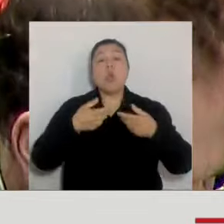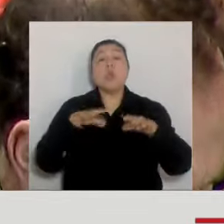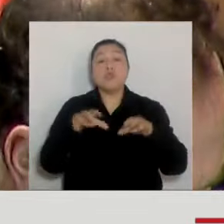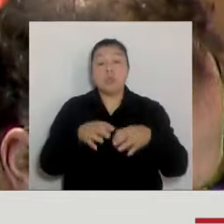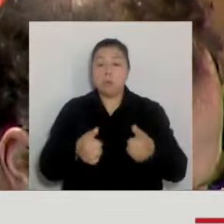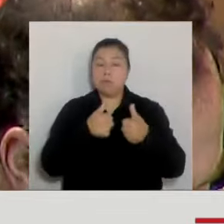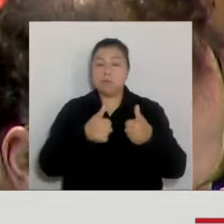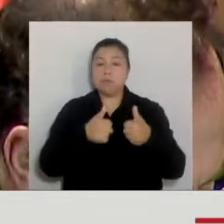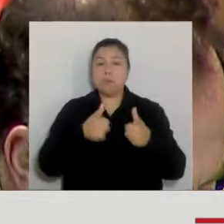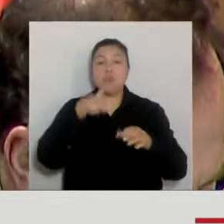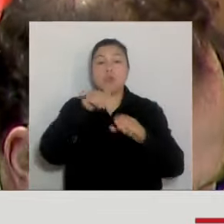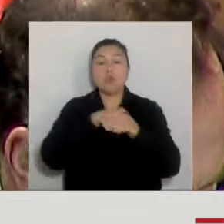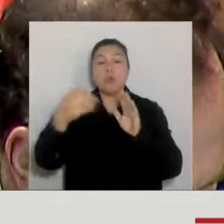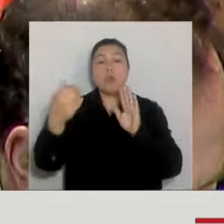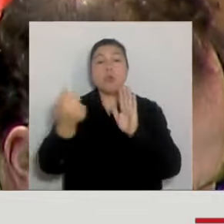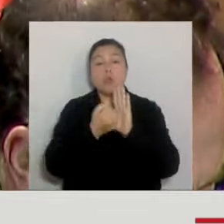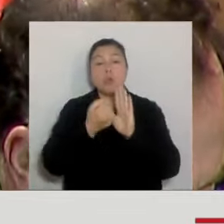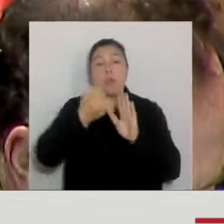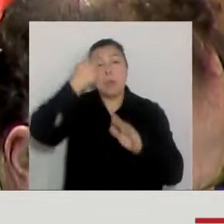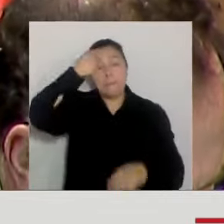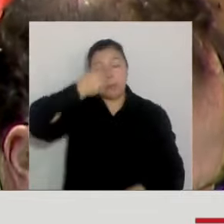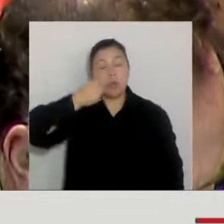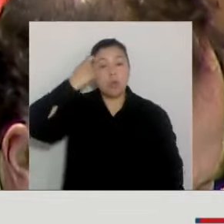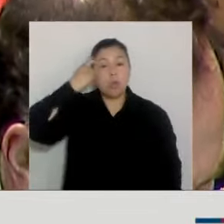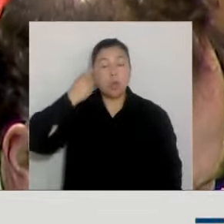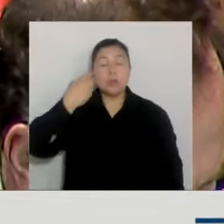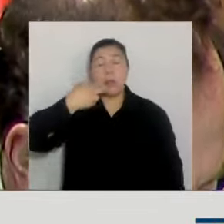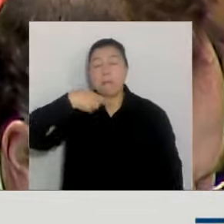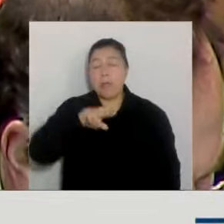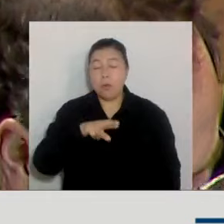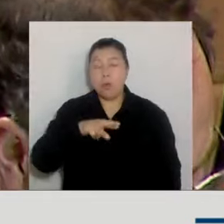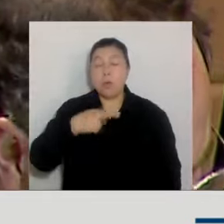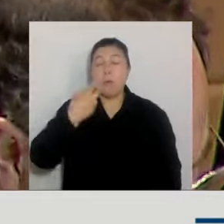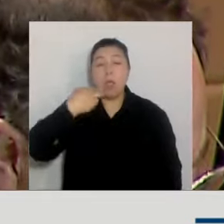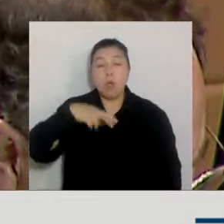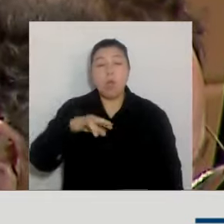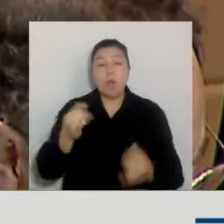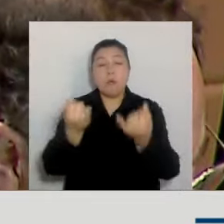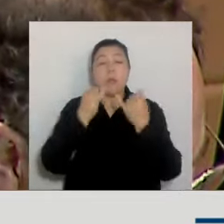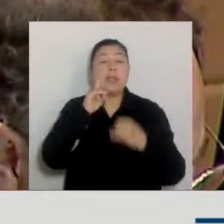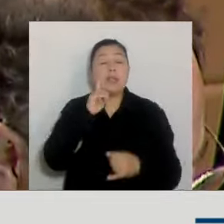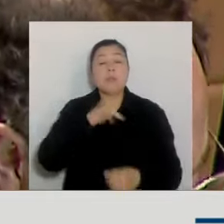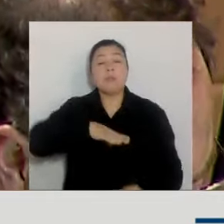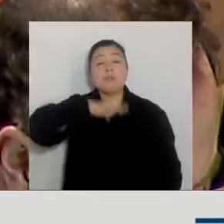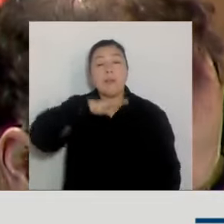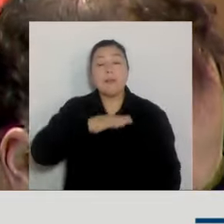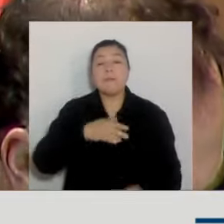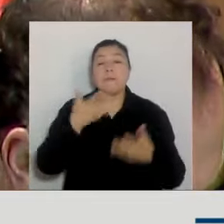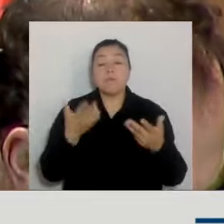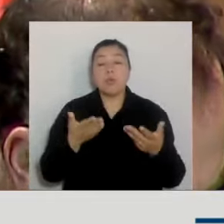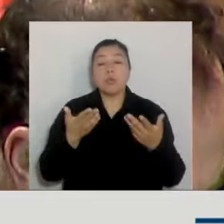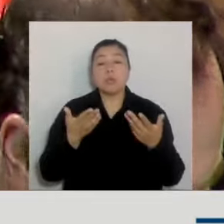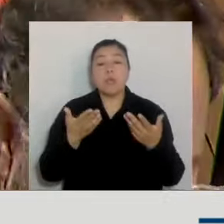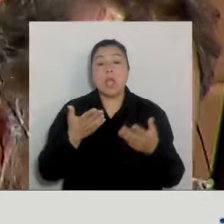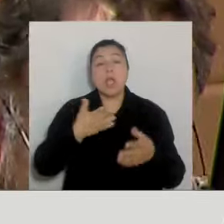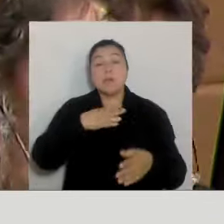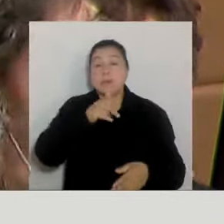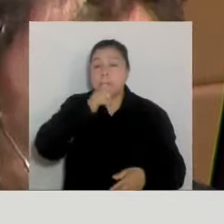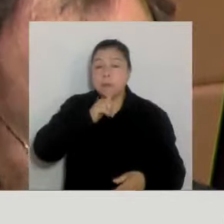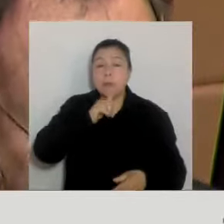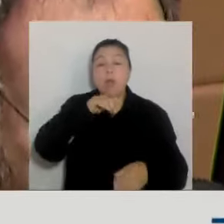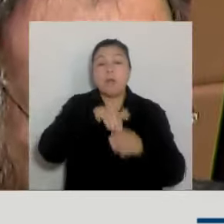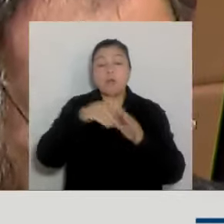voté en contra en un principio pero creo que hoy día es el peor de los mundos la información que tenemos insuficiente y por eso a pesar de mis reservas yo voy a votar a favor de